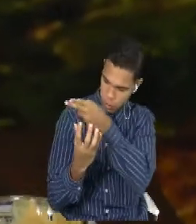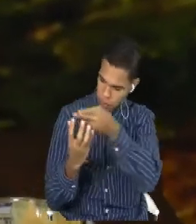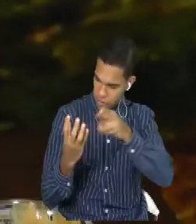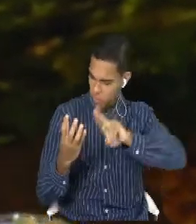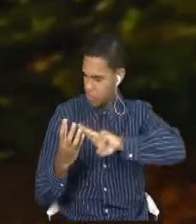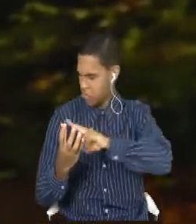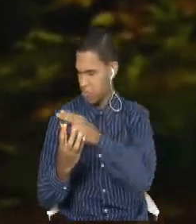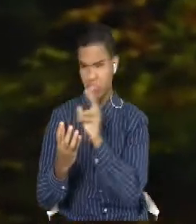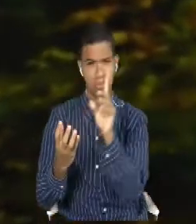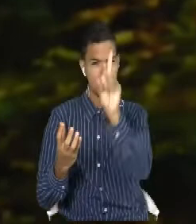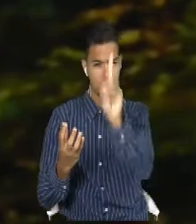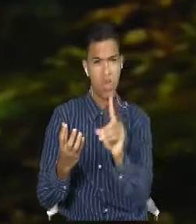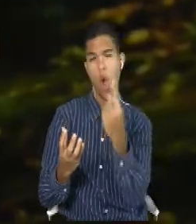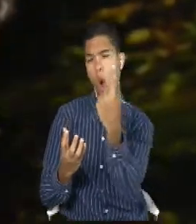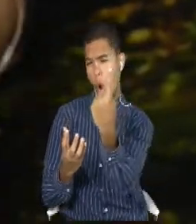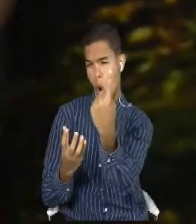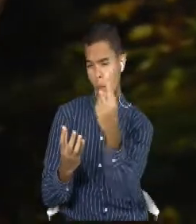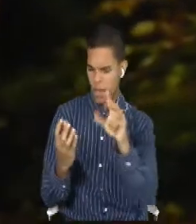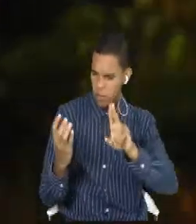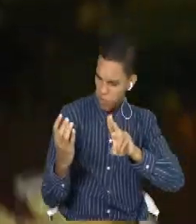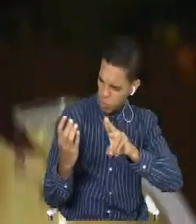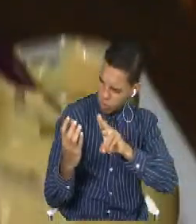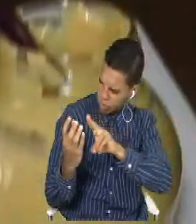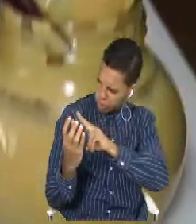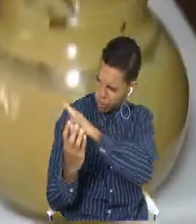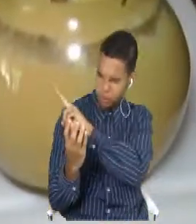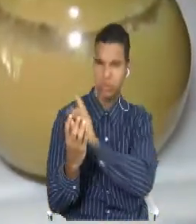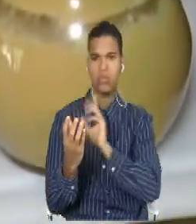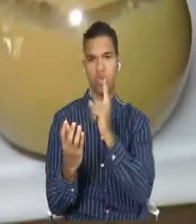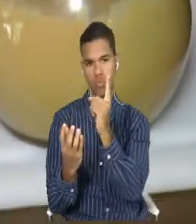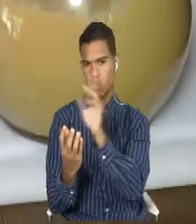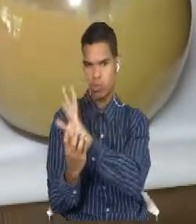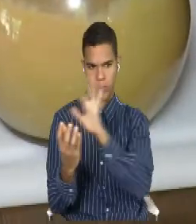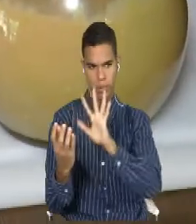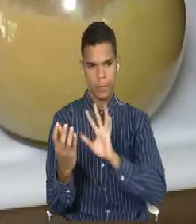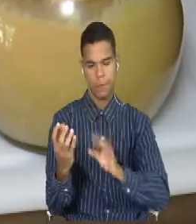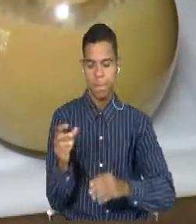aproximadamente solo una cucharada rasa de mantequilla de maní. Aquí estamos utilizando una cucharita.